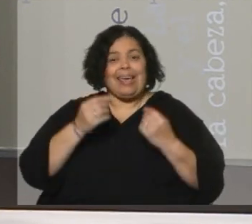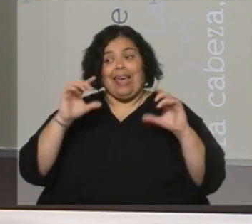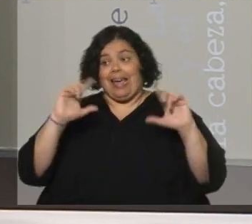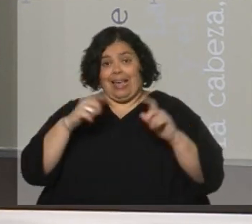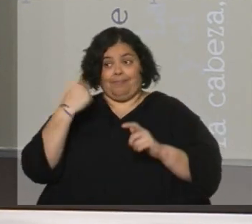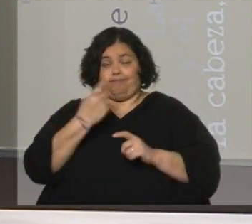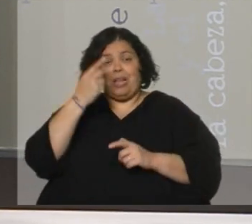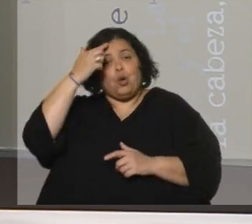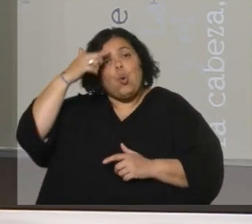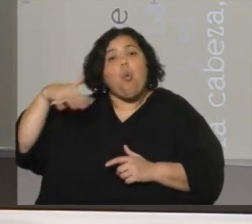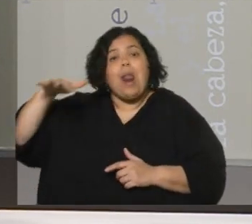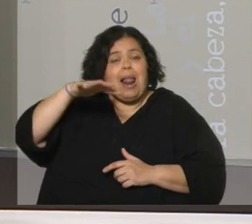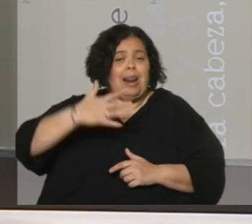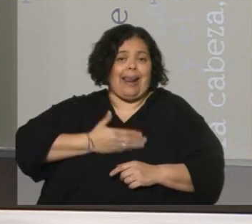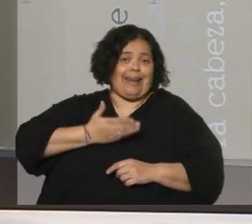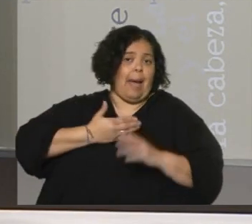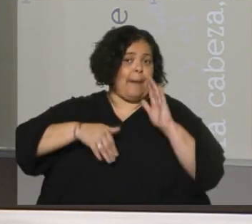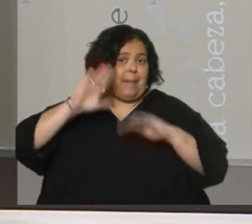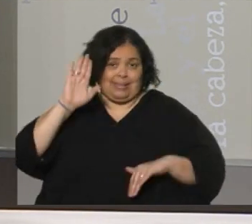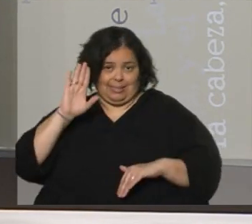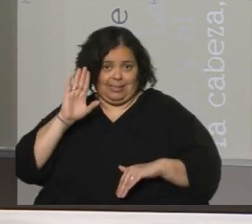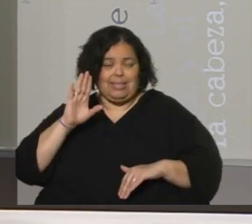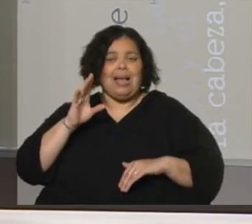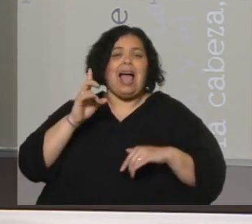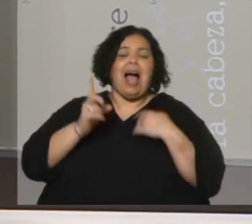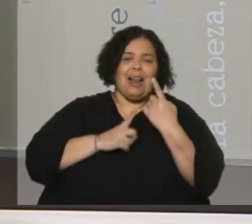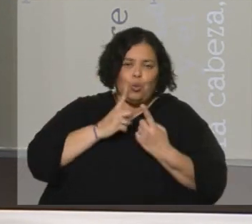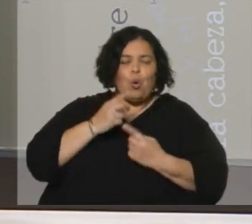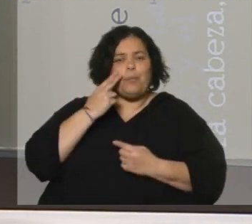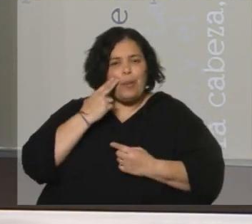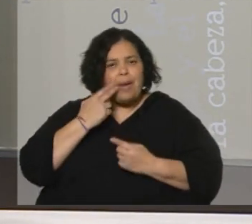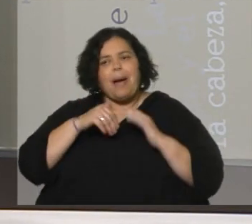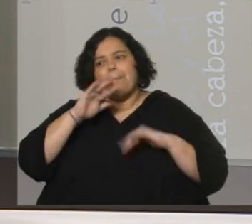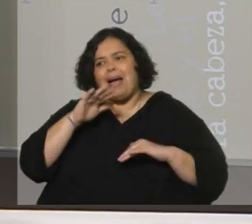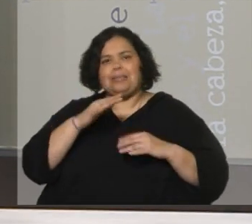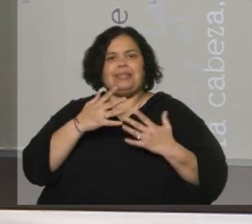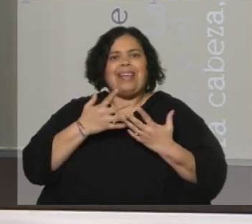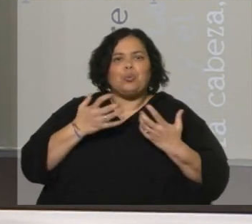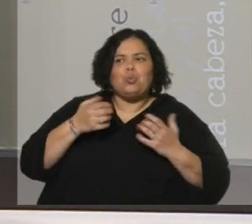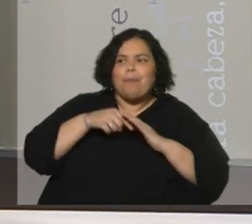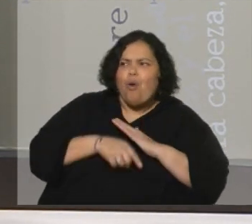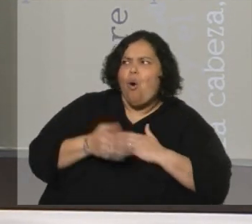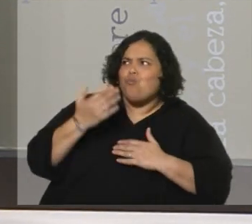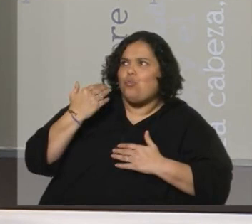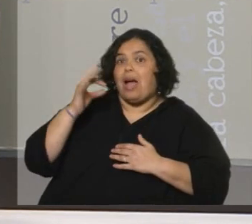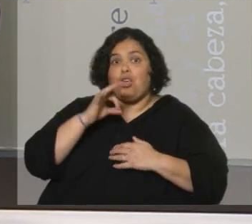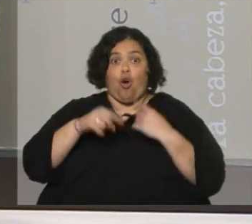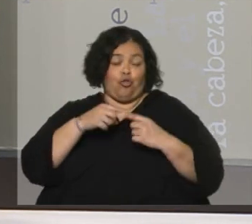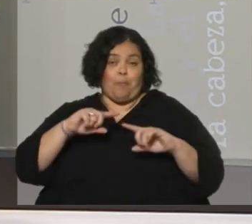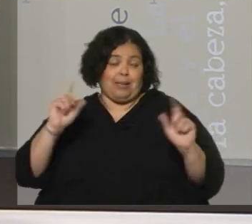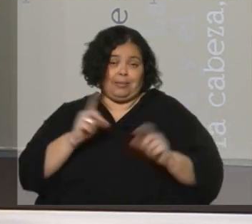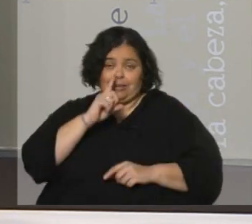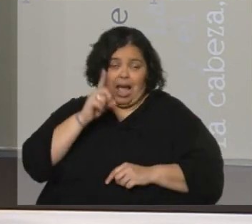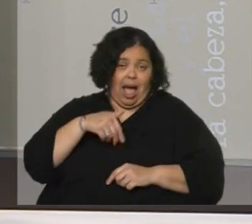reclamando de una manera muy fuerte eh algunos más estructurales y otros más de agenda más inmediata el tema del atraso cambiario es un tema que